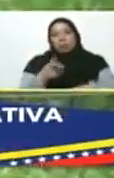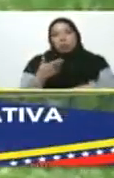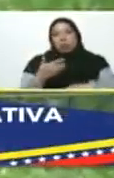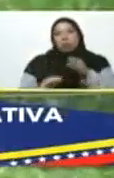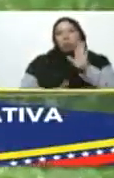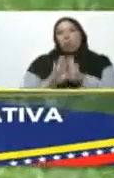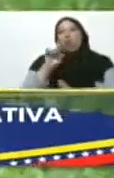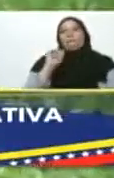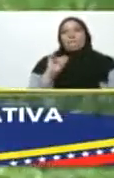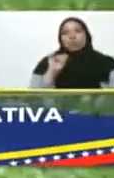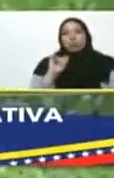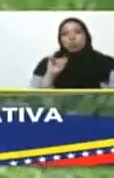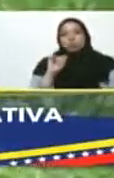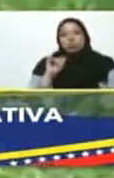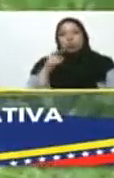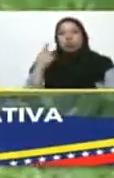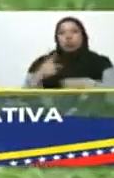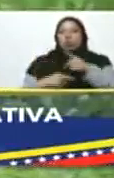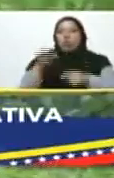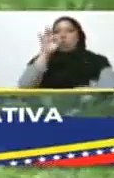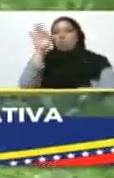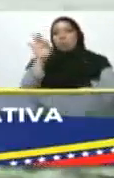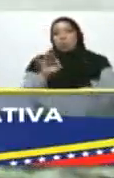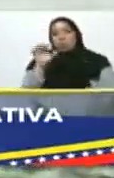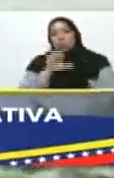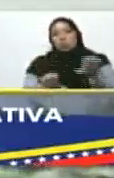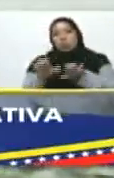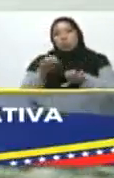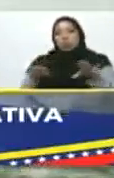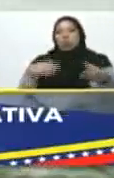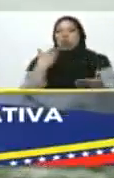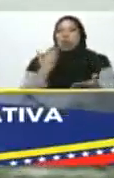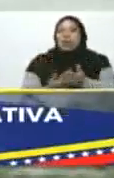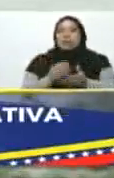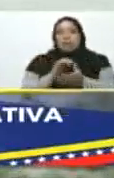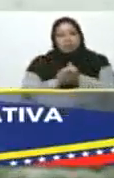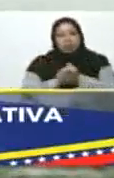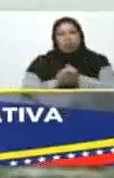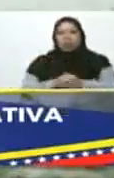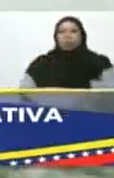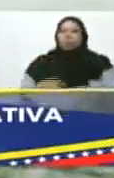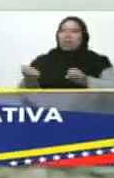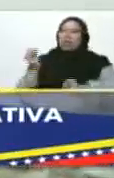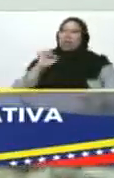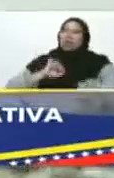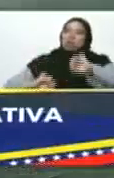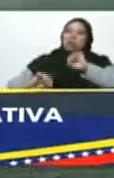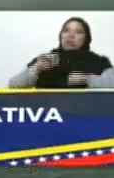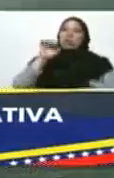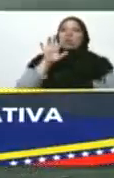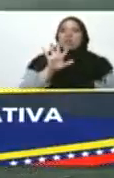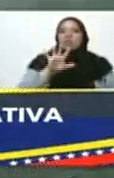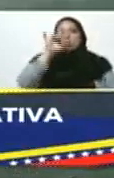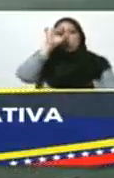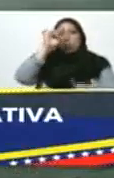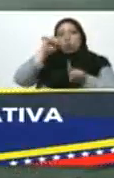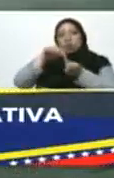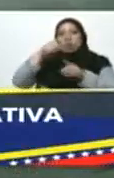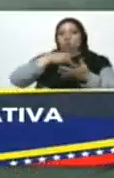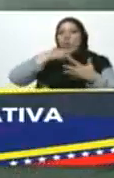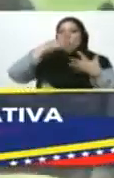un punto el porcentaje de materia orgánica en el suelo. Gracias, Andrés. Y aquí estamos, defendiendo el quinto objetivo del Plan